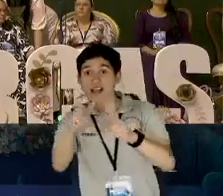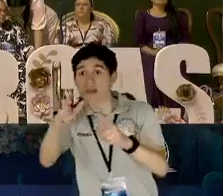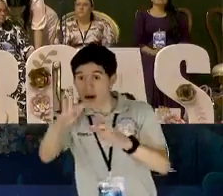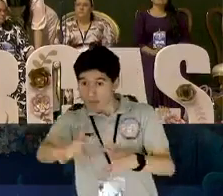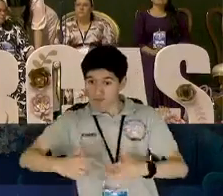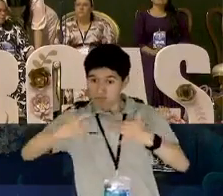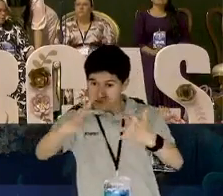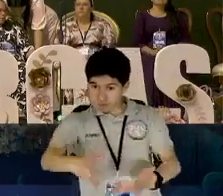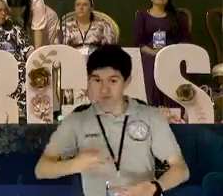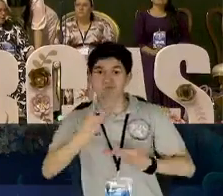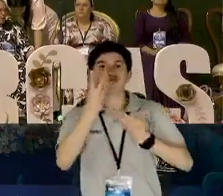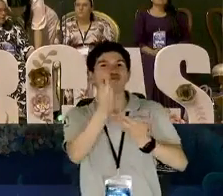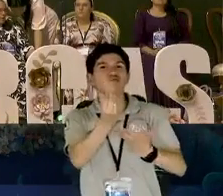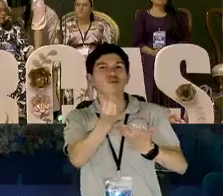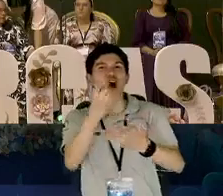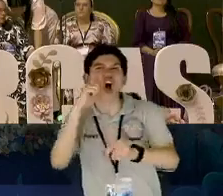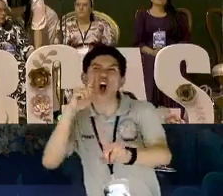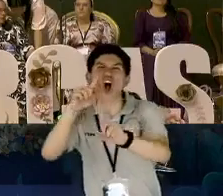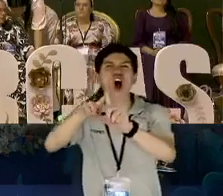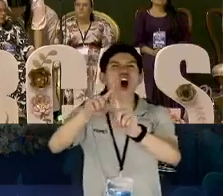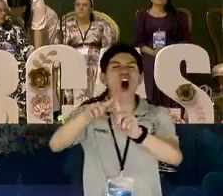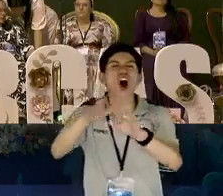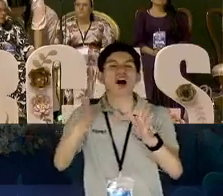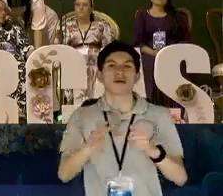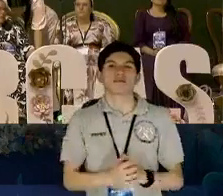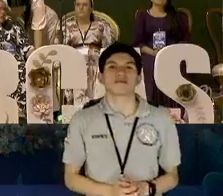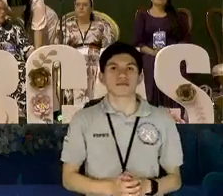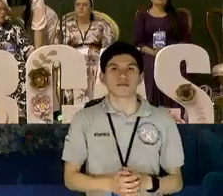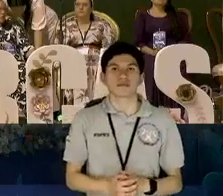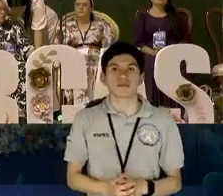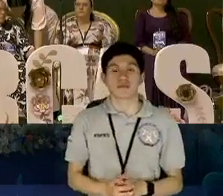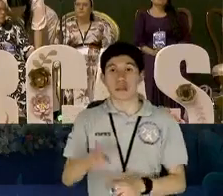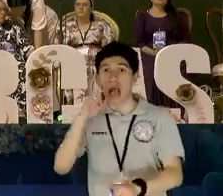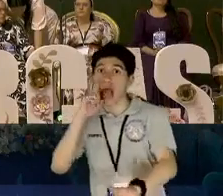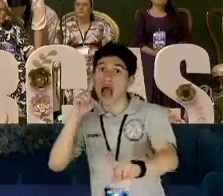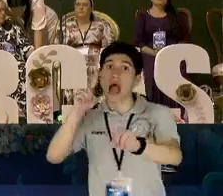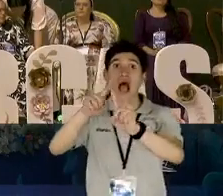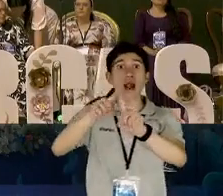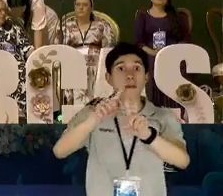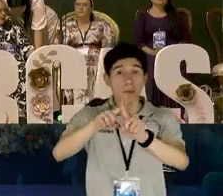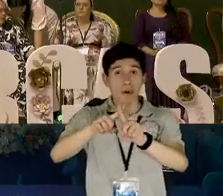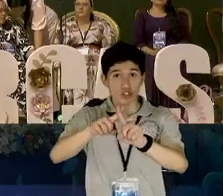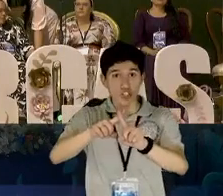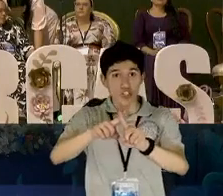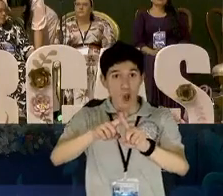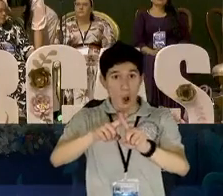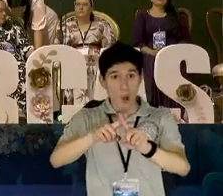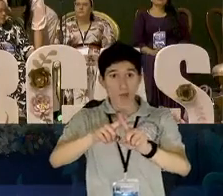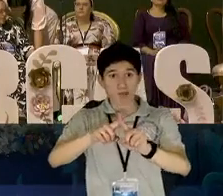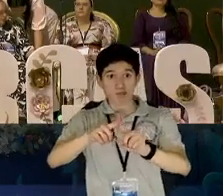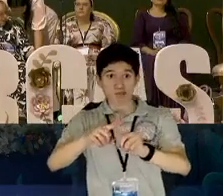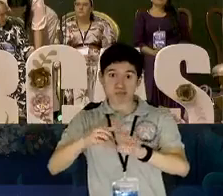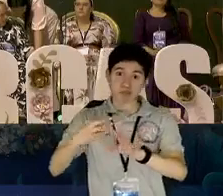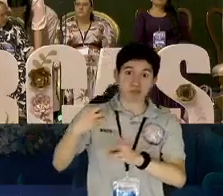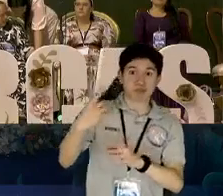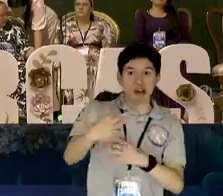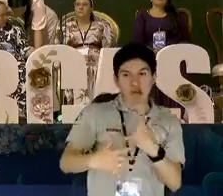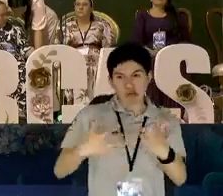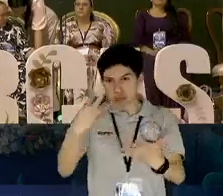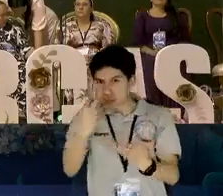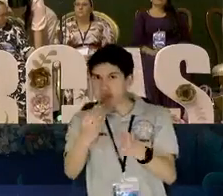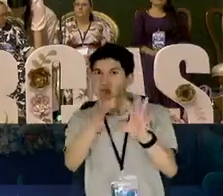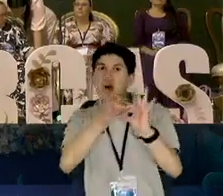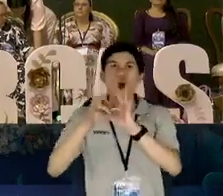el propósito. Lo vuelvo a repetir. El propósito produce unidad. La unidad produce